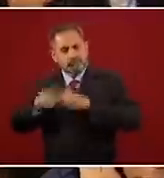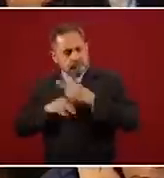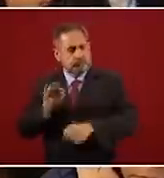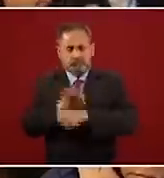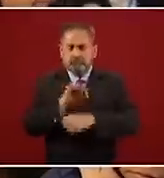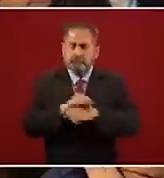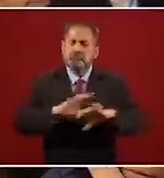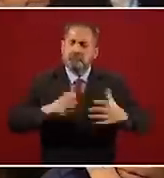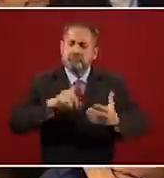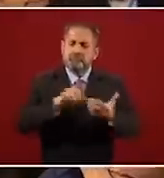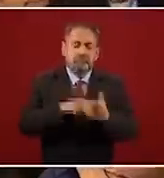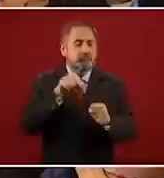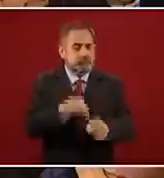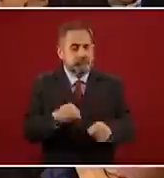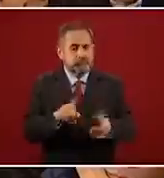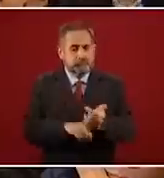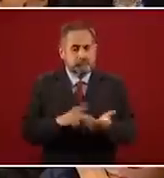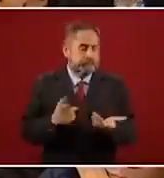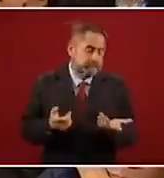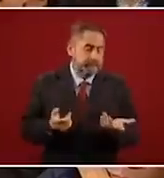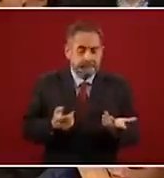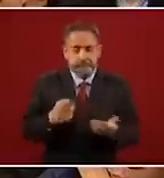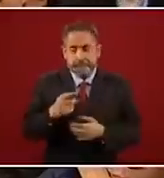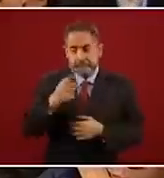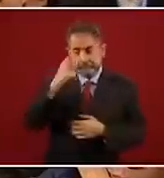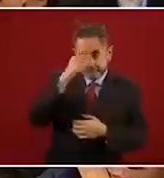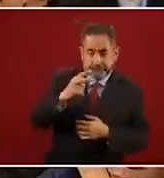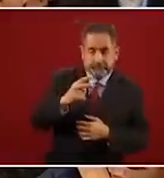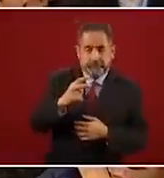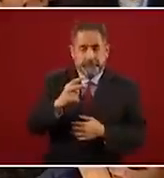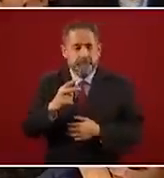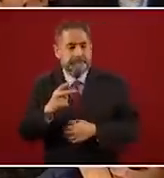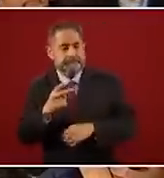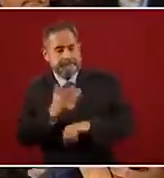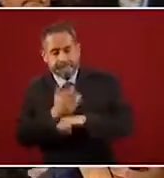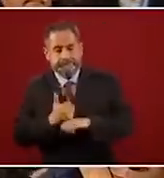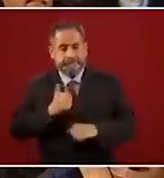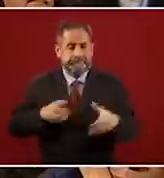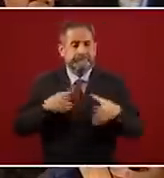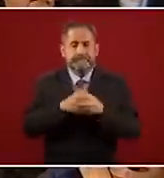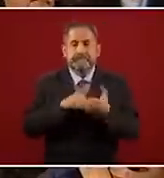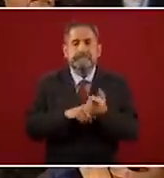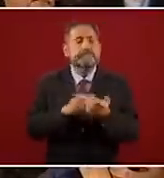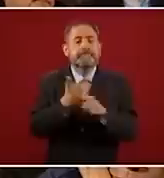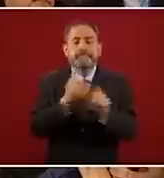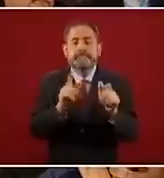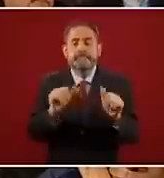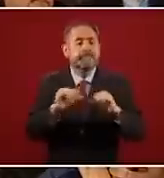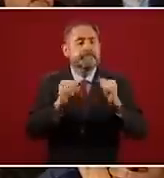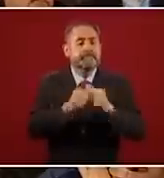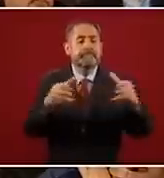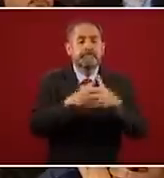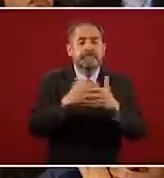defender en el caso del Tratado México, Estados Unidos y Canadá, que es la libre asociación, la